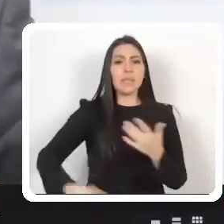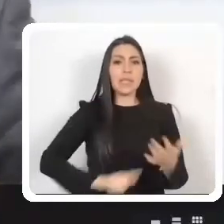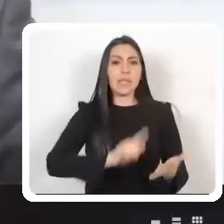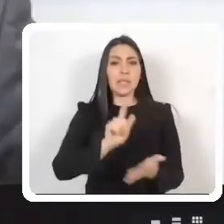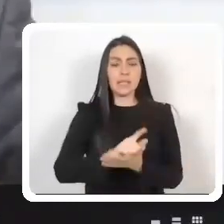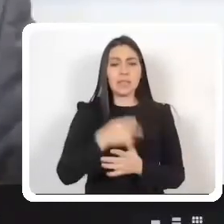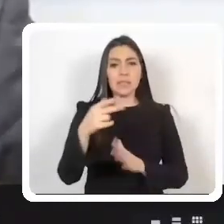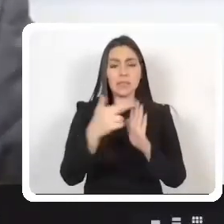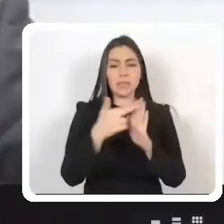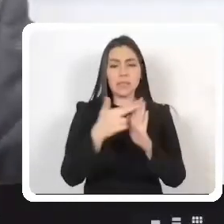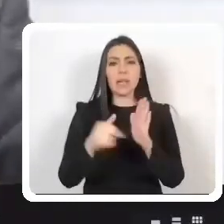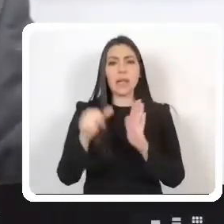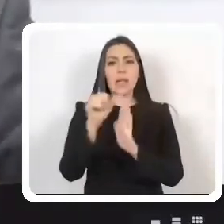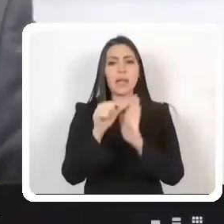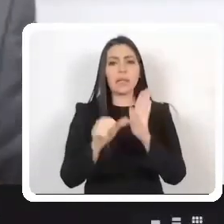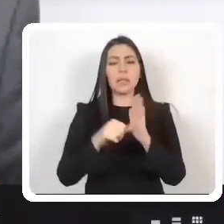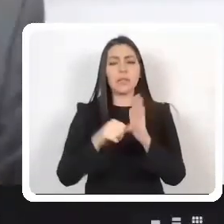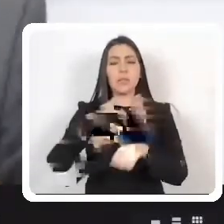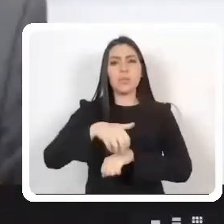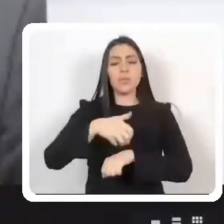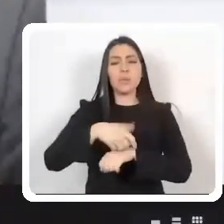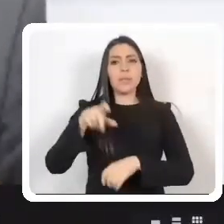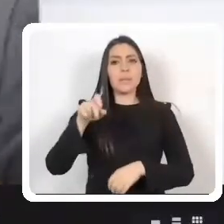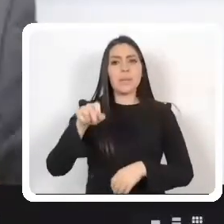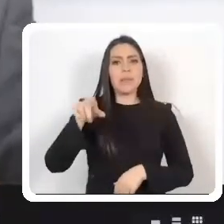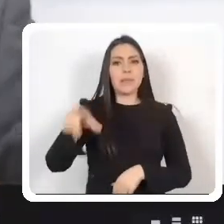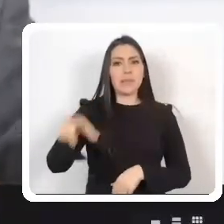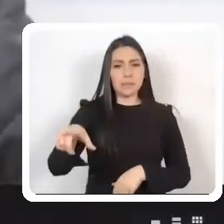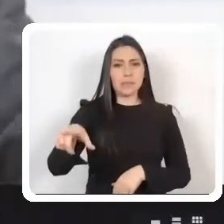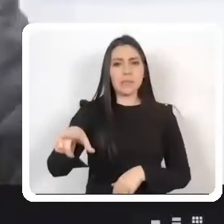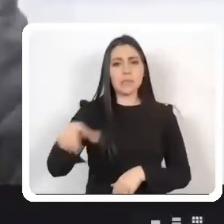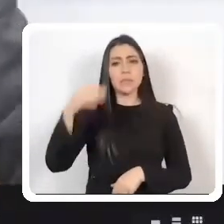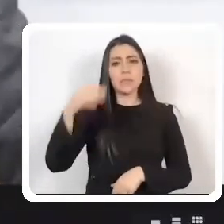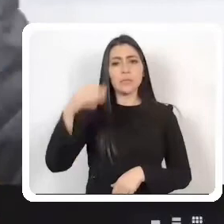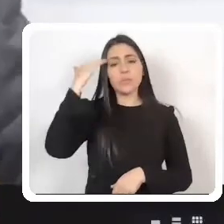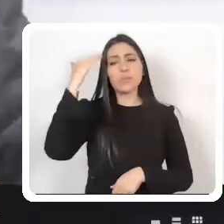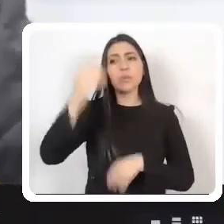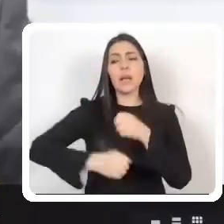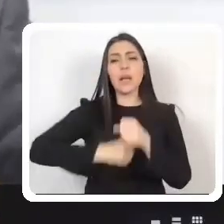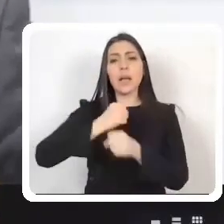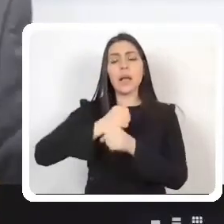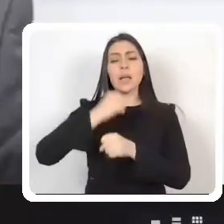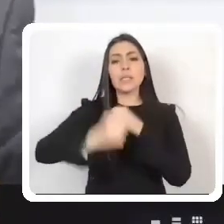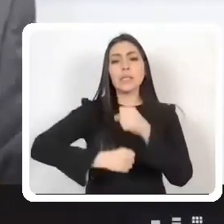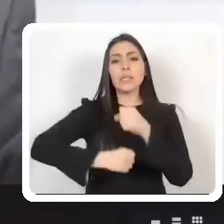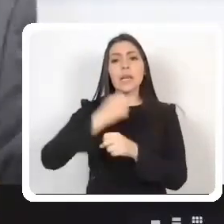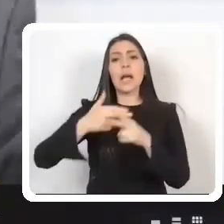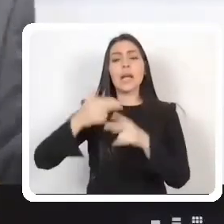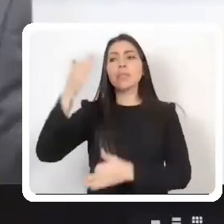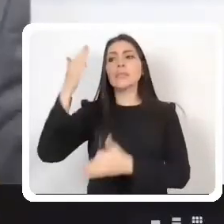del artículo 27 tardó varios años en promulgarse.